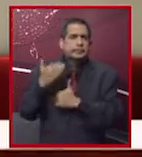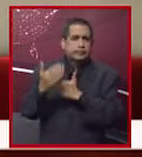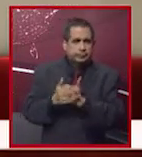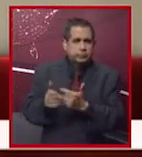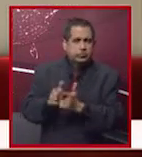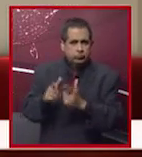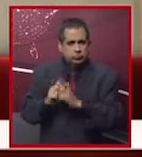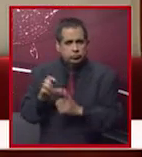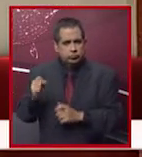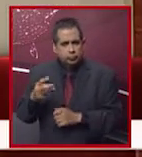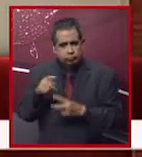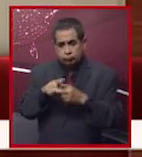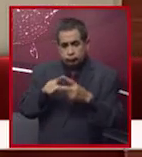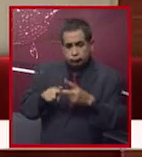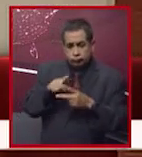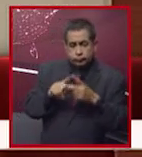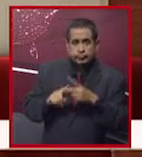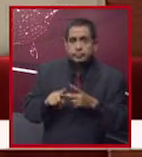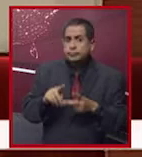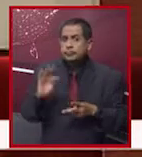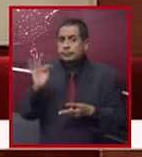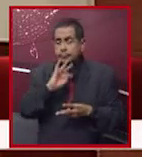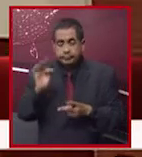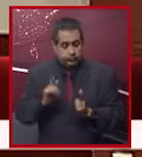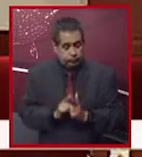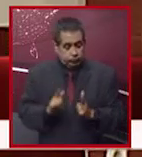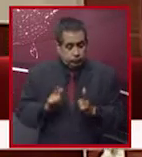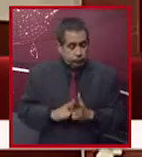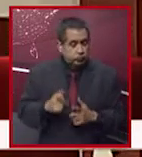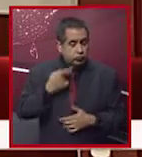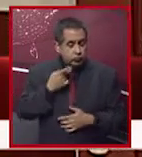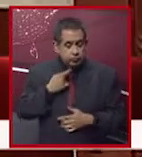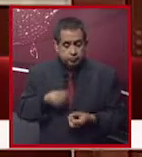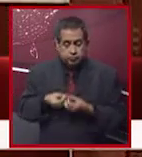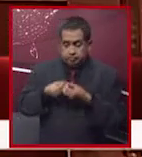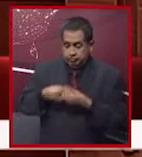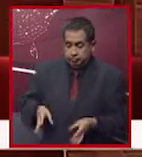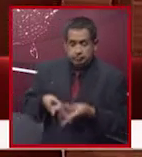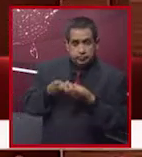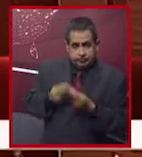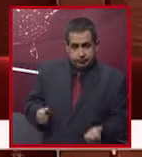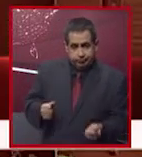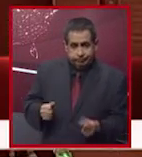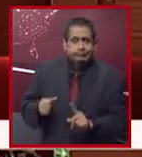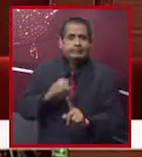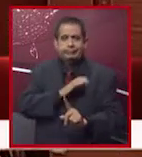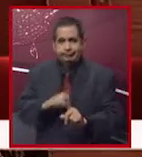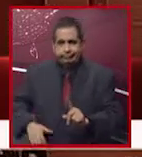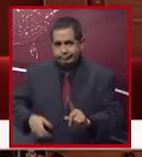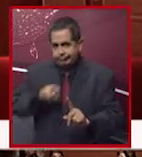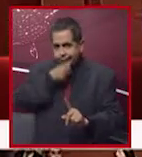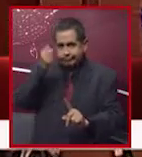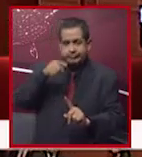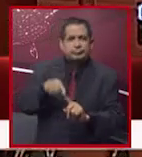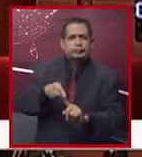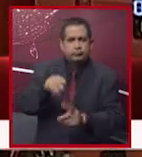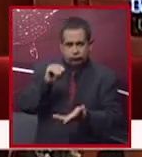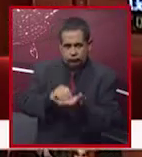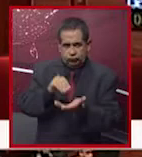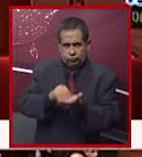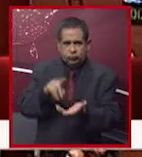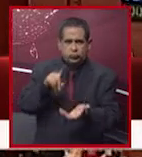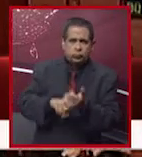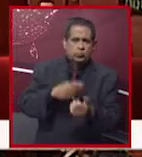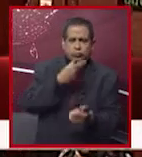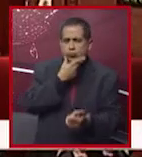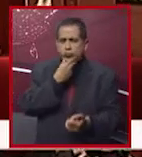la próxima legislatura, por lo que aun cuando el partido político pudiera perder su registro, los candidatas ganadores, en este caso